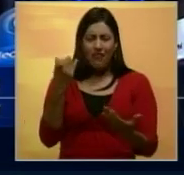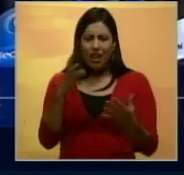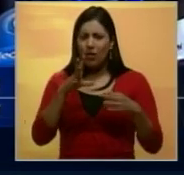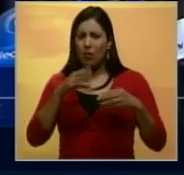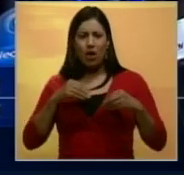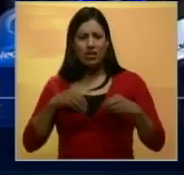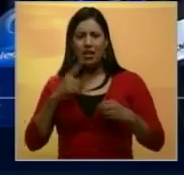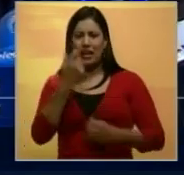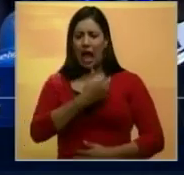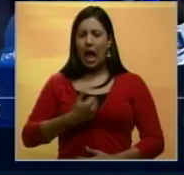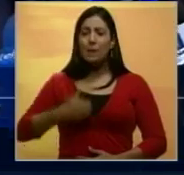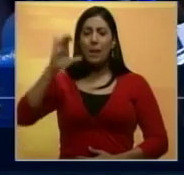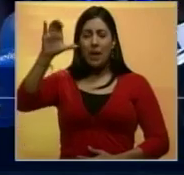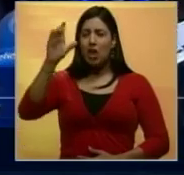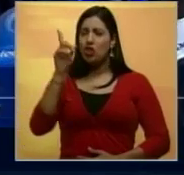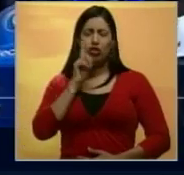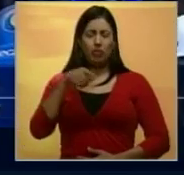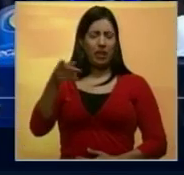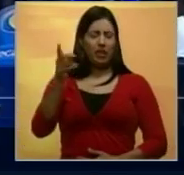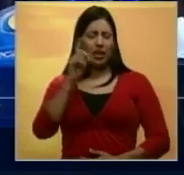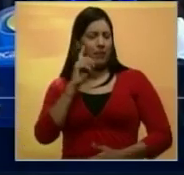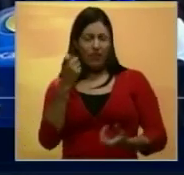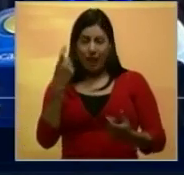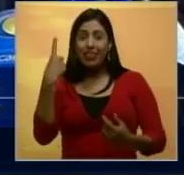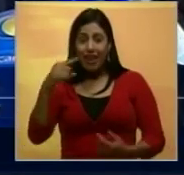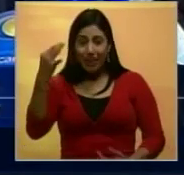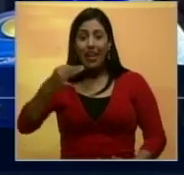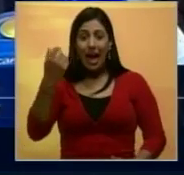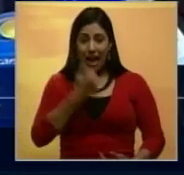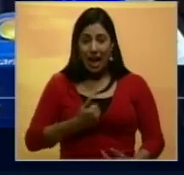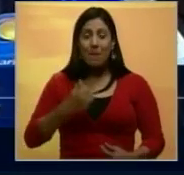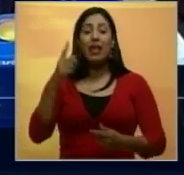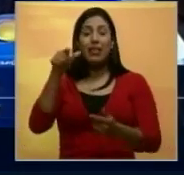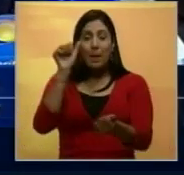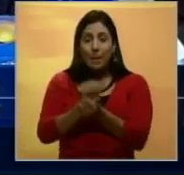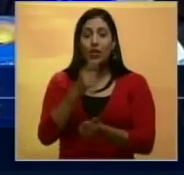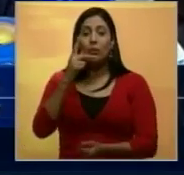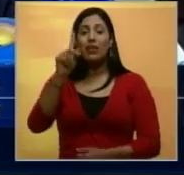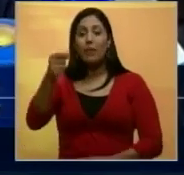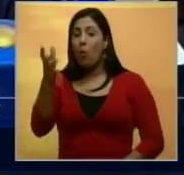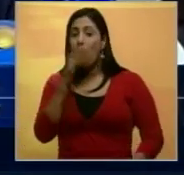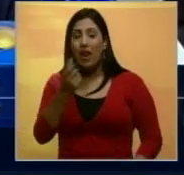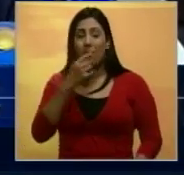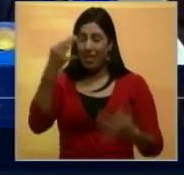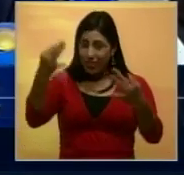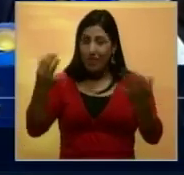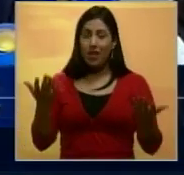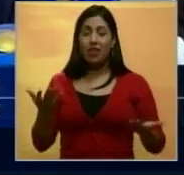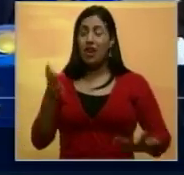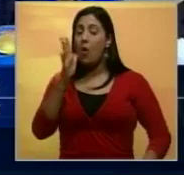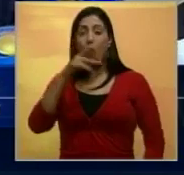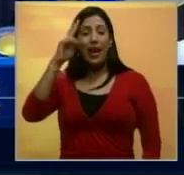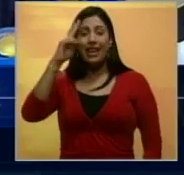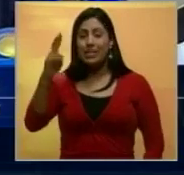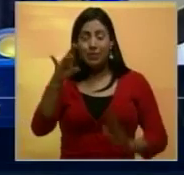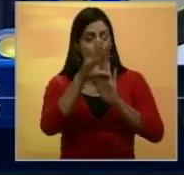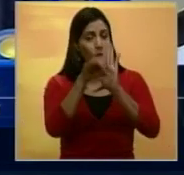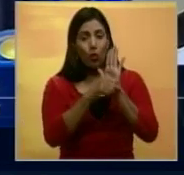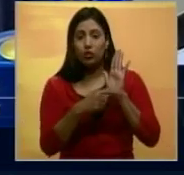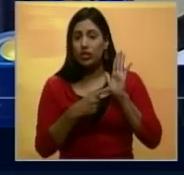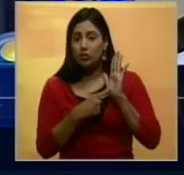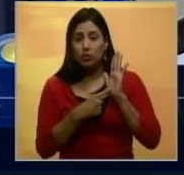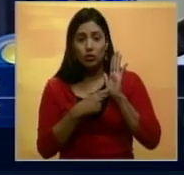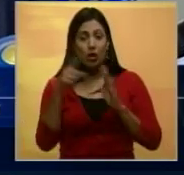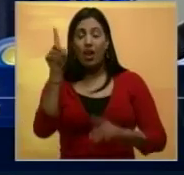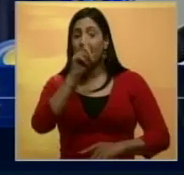admite que haya hambre en el país, ni falta de medicamentos, ni que hayan presos políticos. Asegura que no se respeta la Constitución Nacional ni